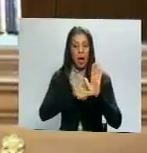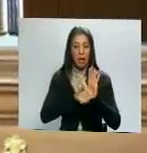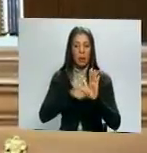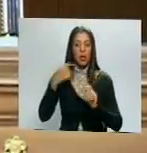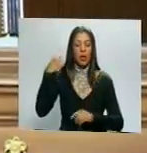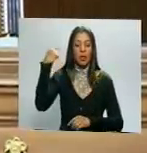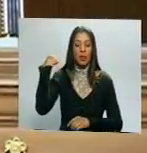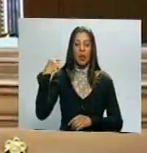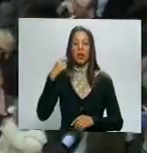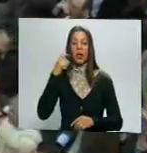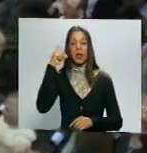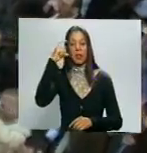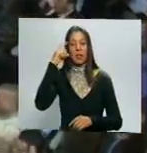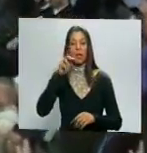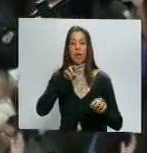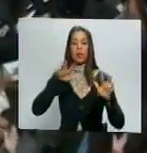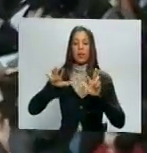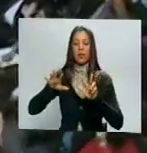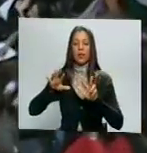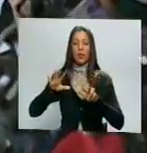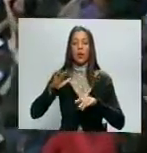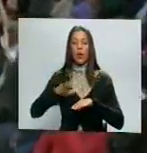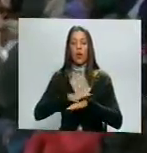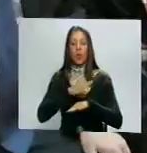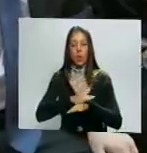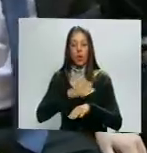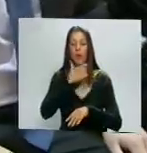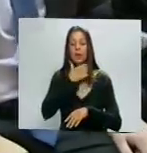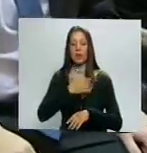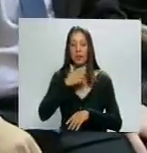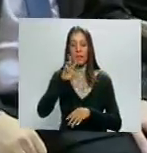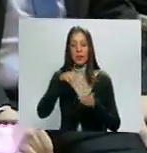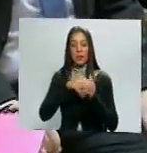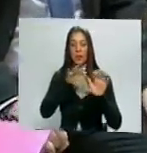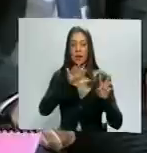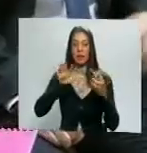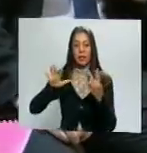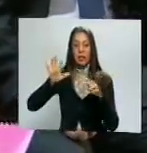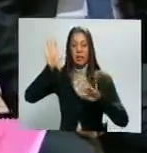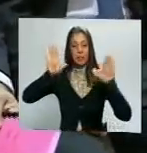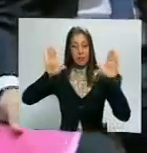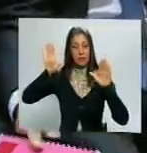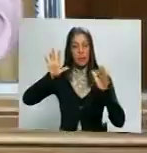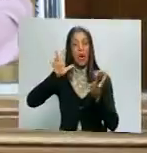del día jueves 28 de diciembre de 2017. Aprobado.